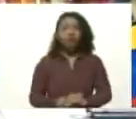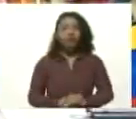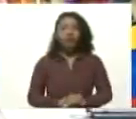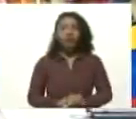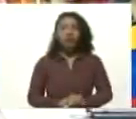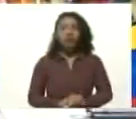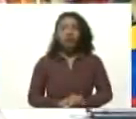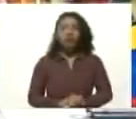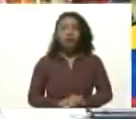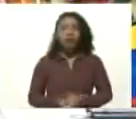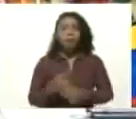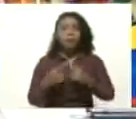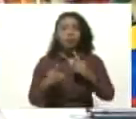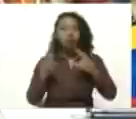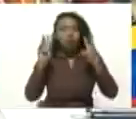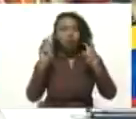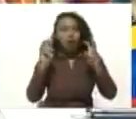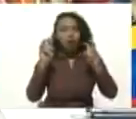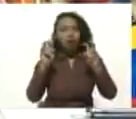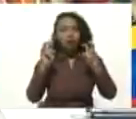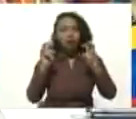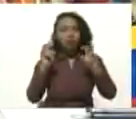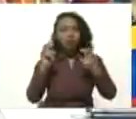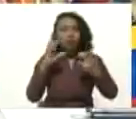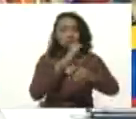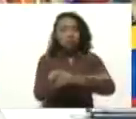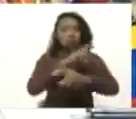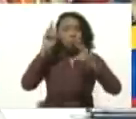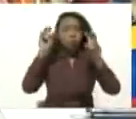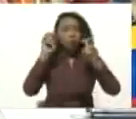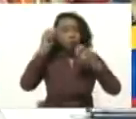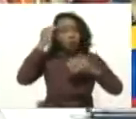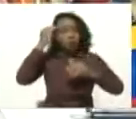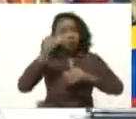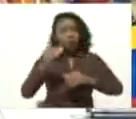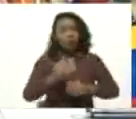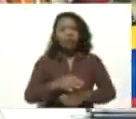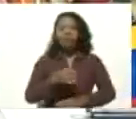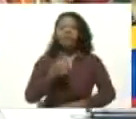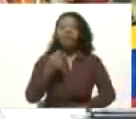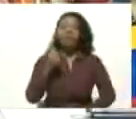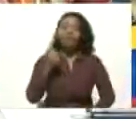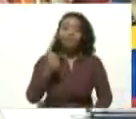Pero nuevo. Capitán nuevo. Correcto.